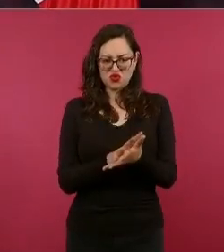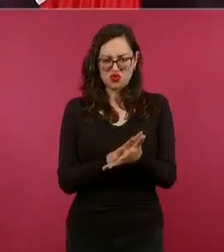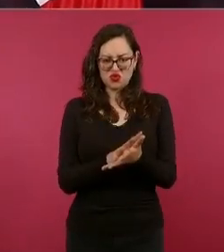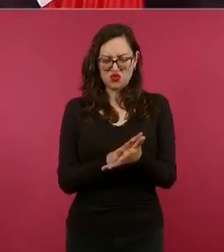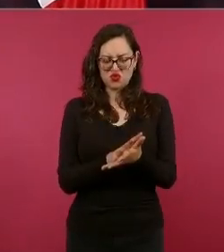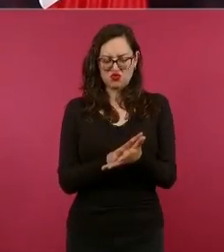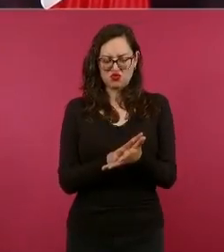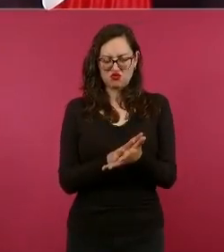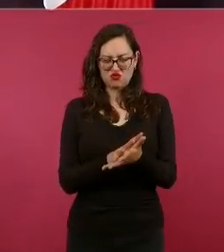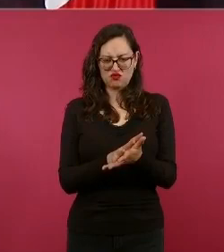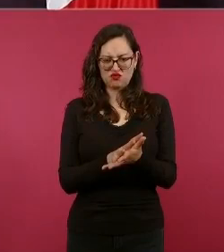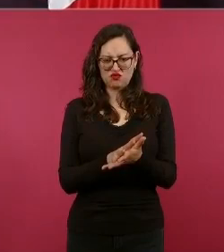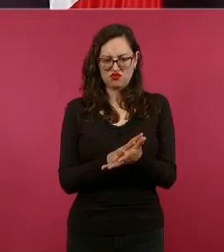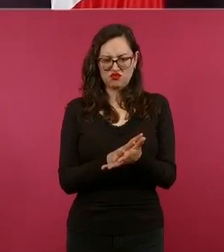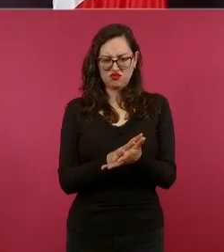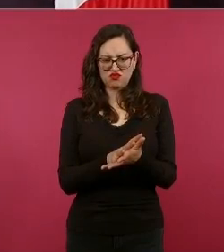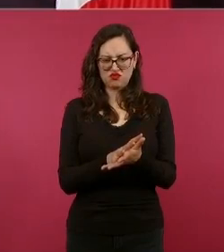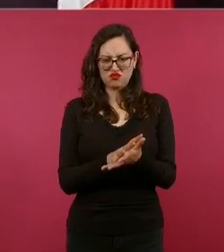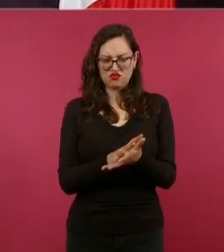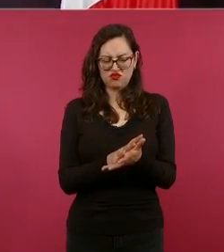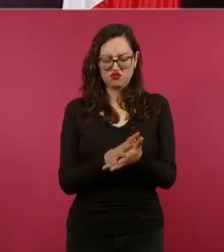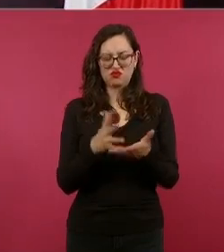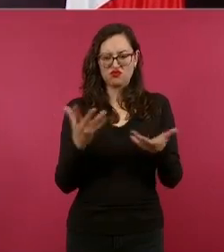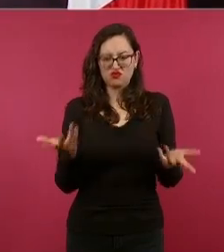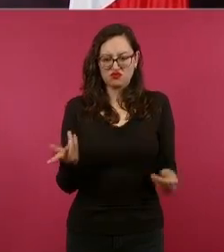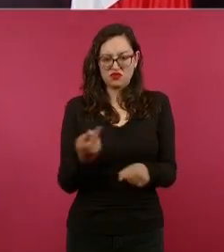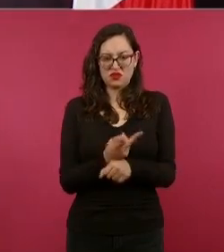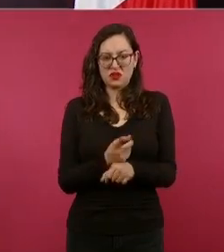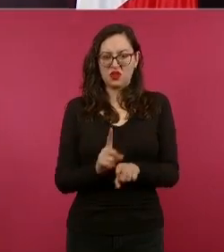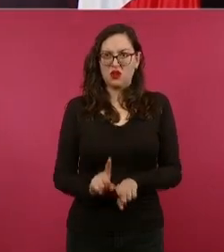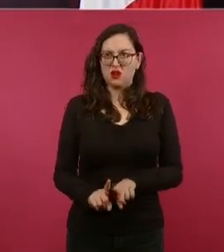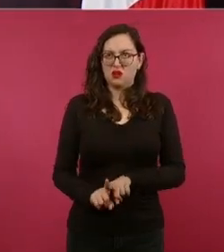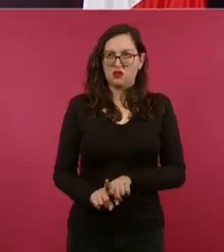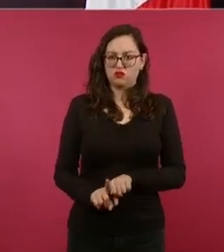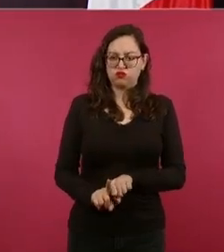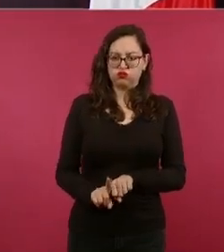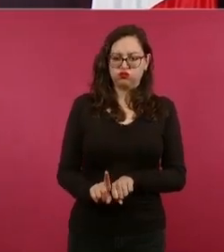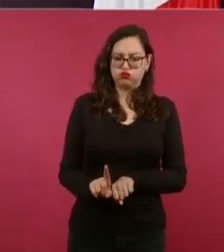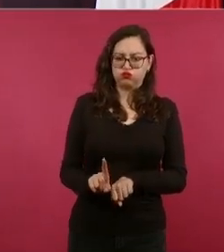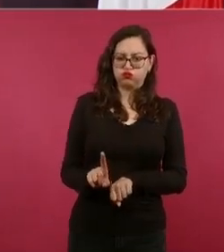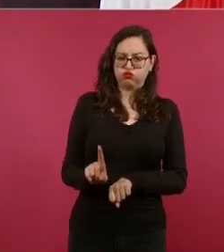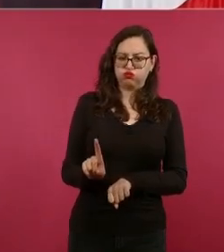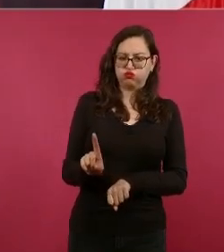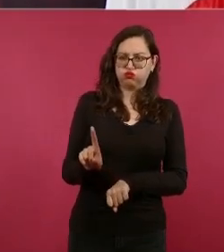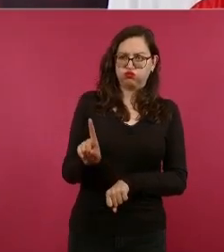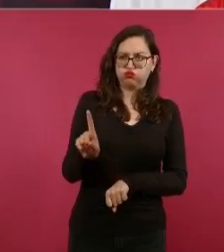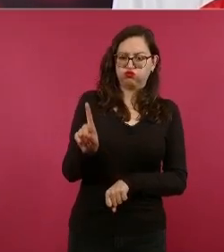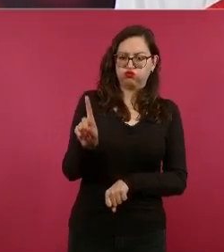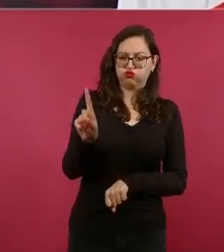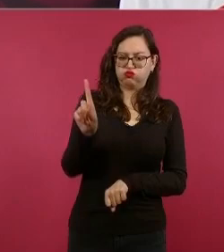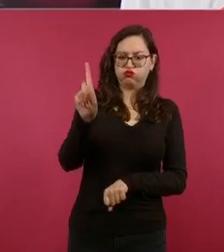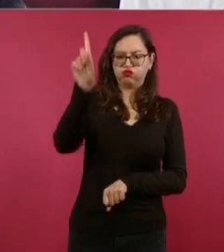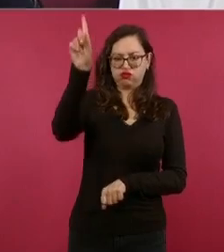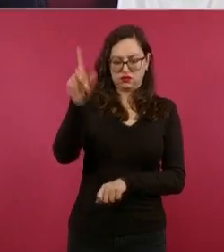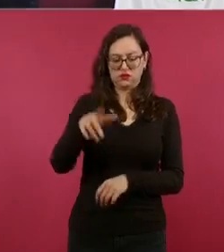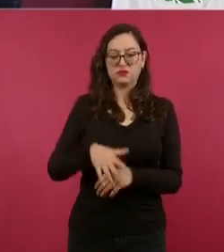y venían por la gravedad, ¿no?, el alimento que les daban